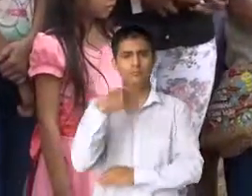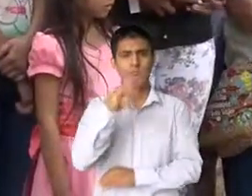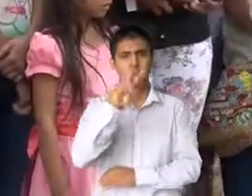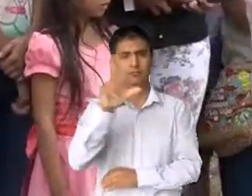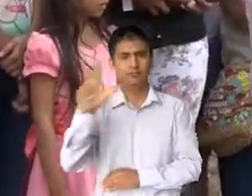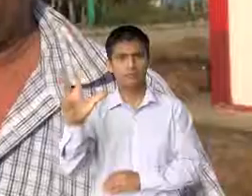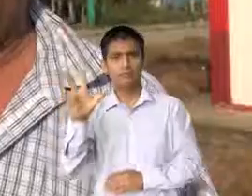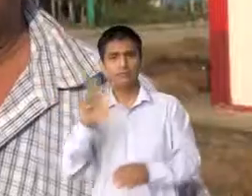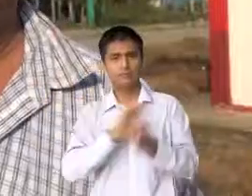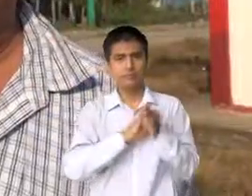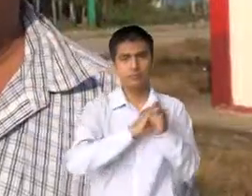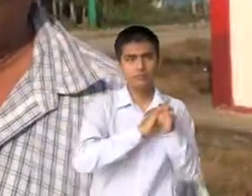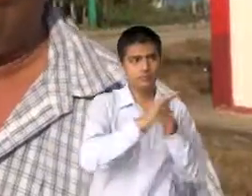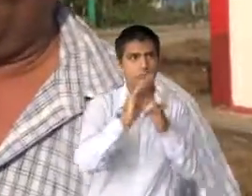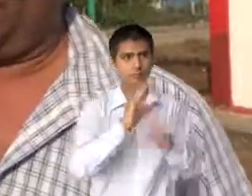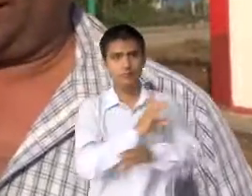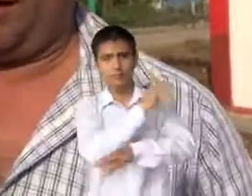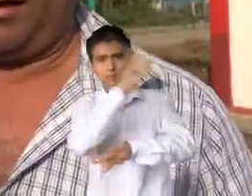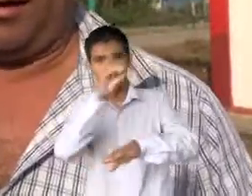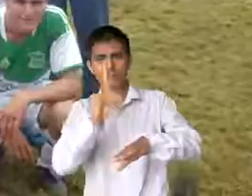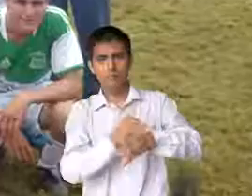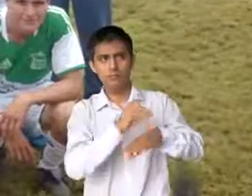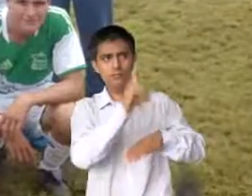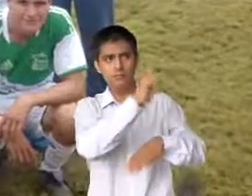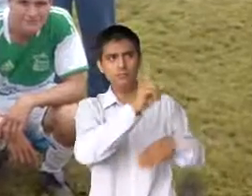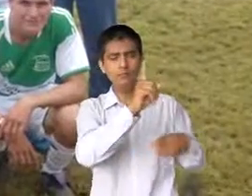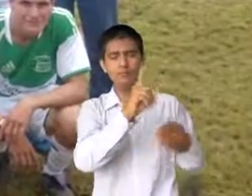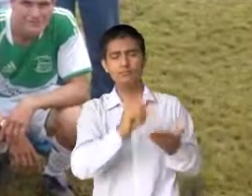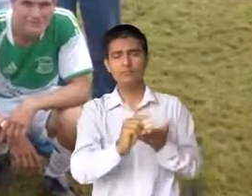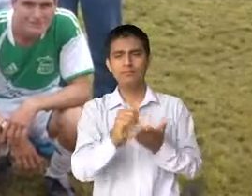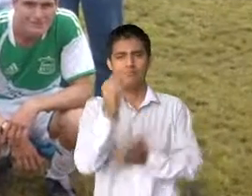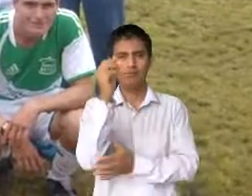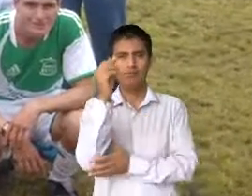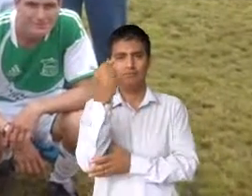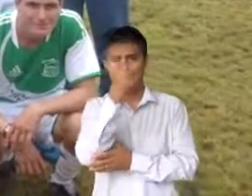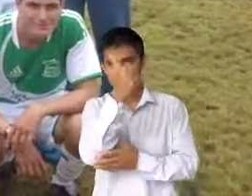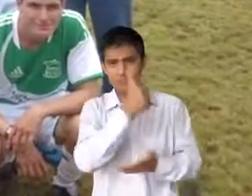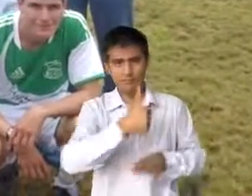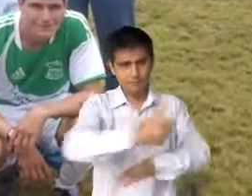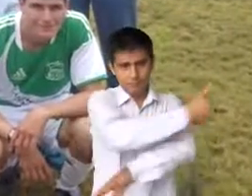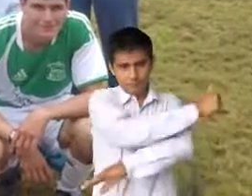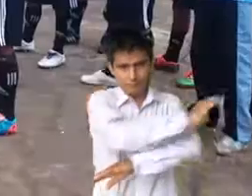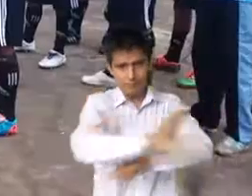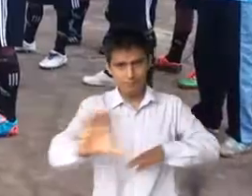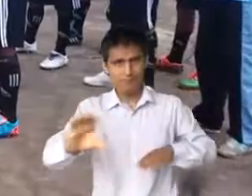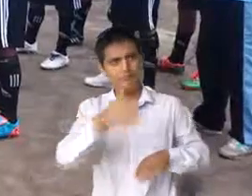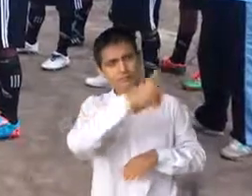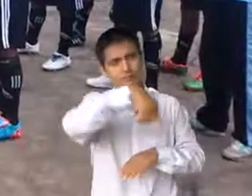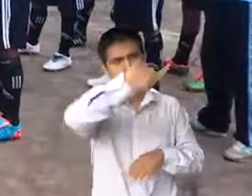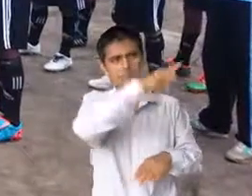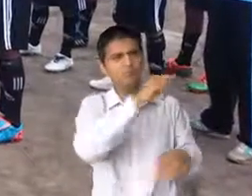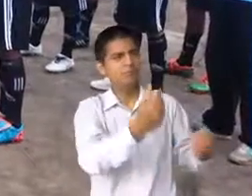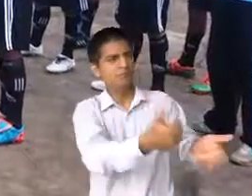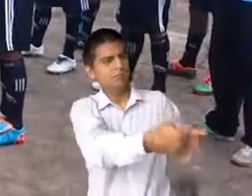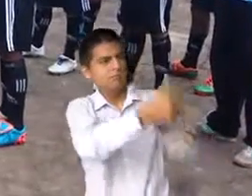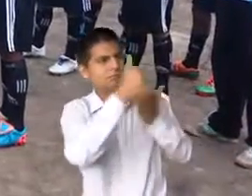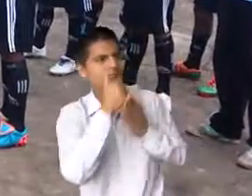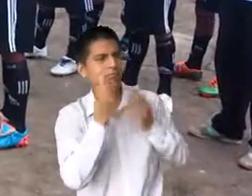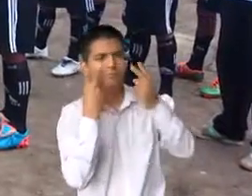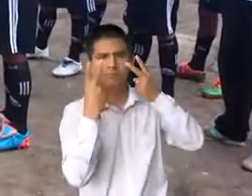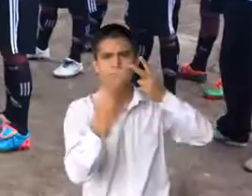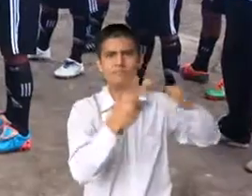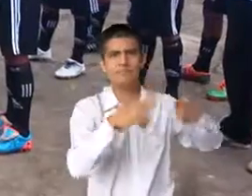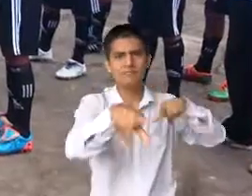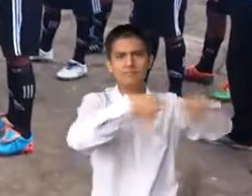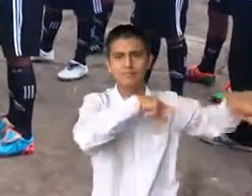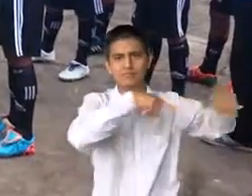por invitación de la dirigencia de la parroquia 10 de agosto, el señor alcalde Vinicio Vega llegó hasta ese sitio, quien realizó la inauguración del